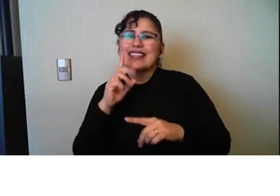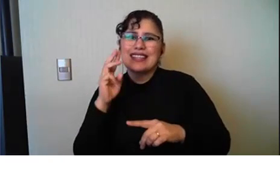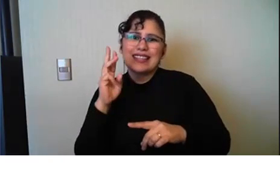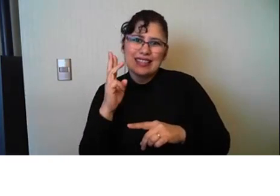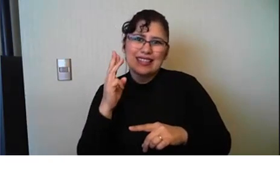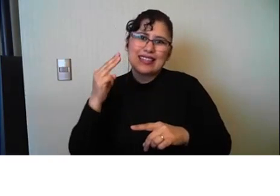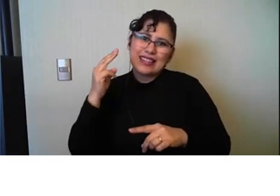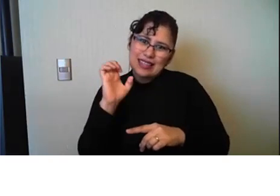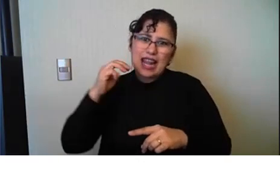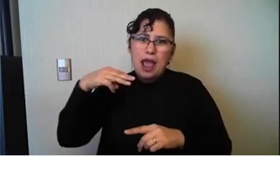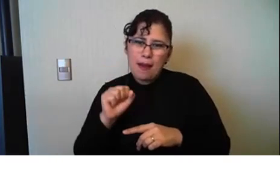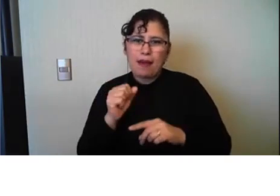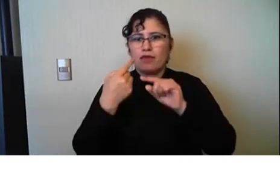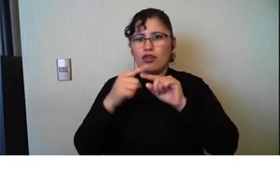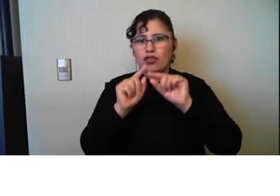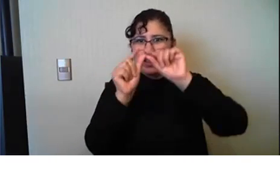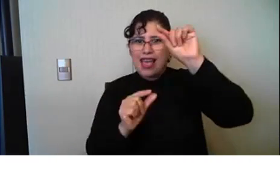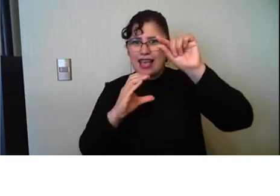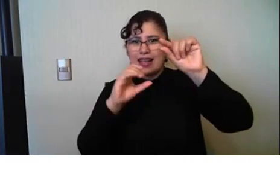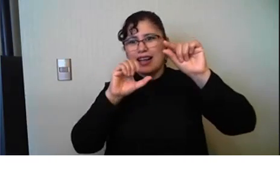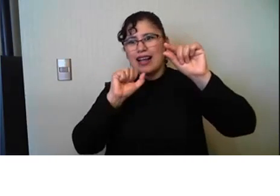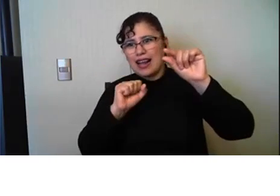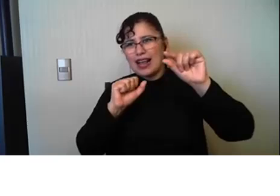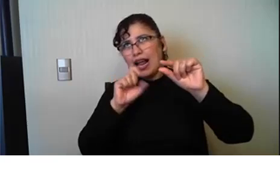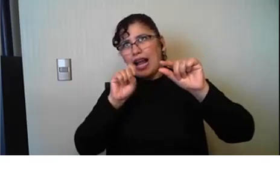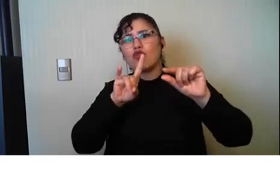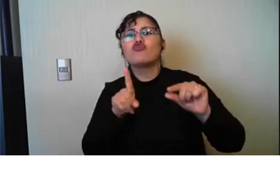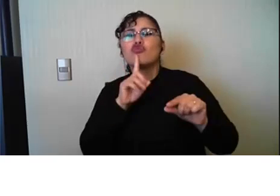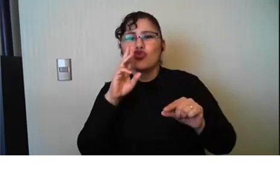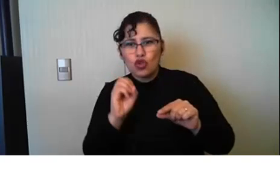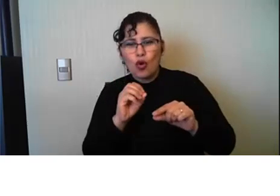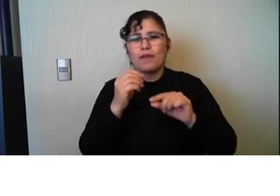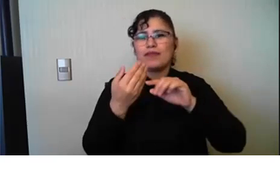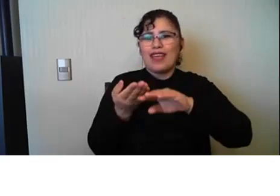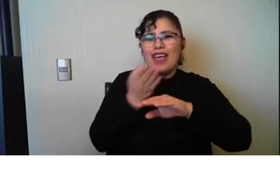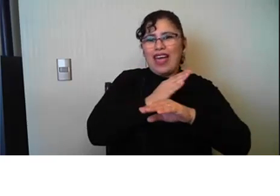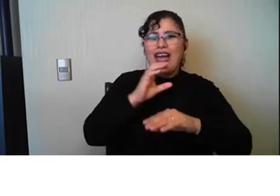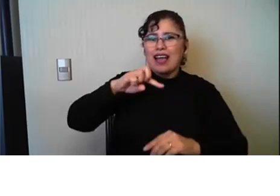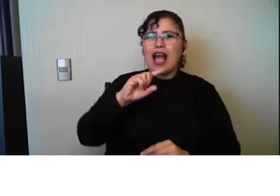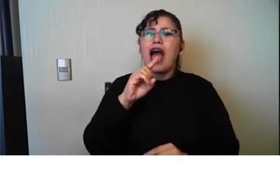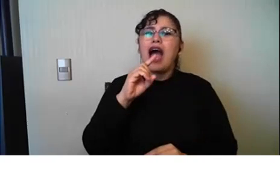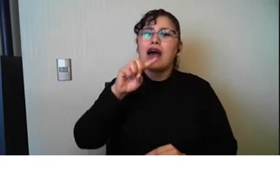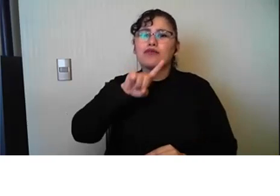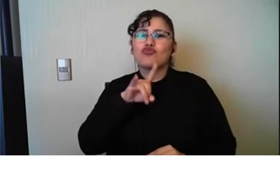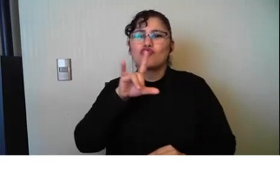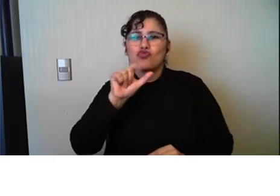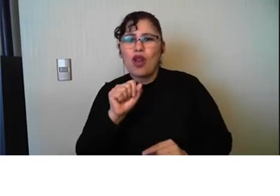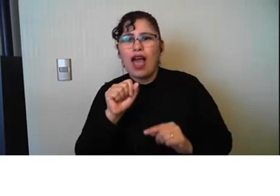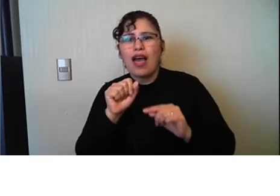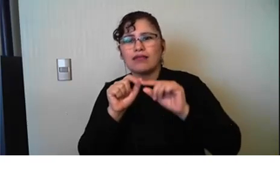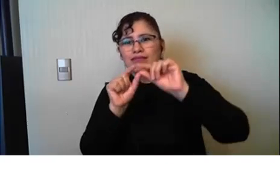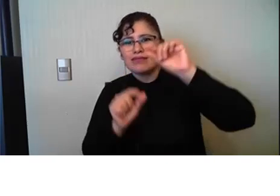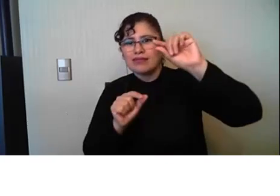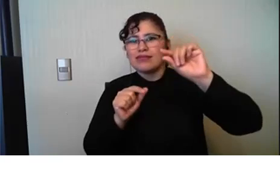cápsula externa, putamen, globo pálido lateral, medial, cápsula interna, y